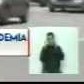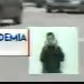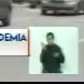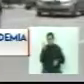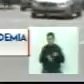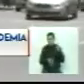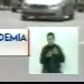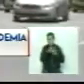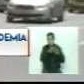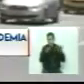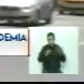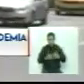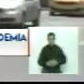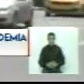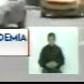irreversible, ¿no?